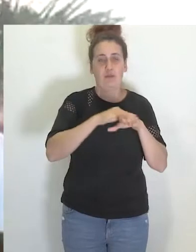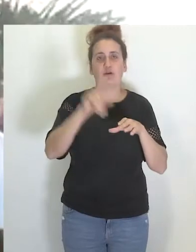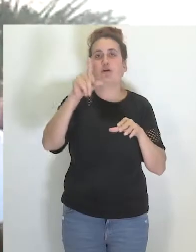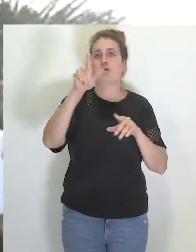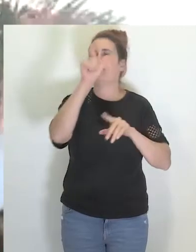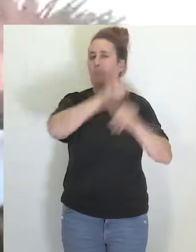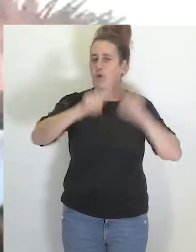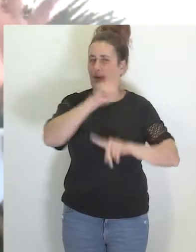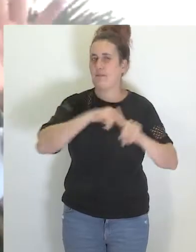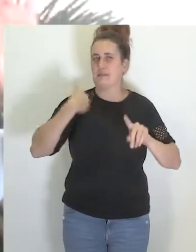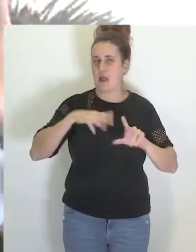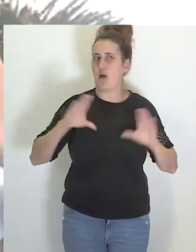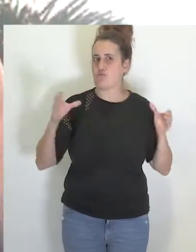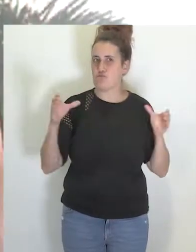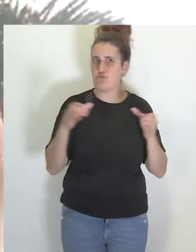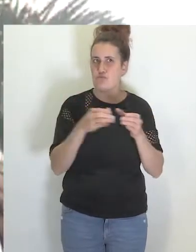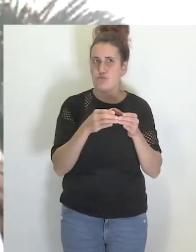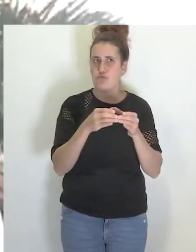dificultades.